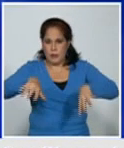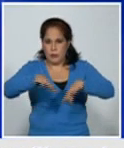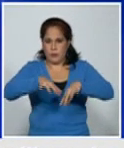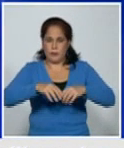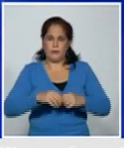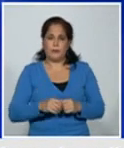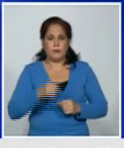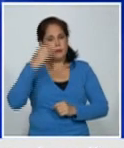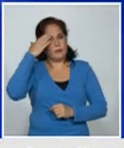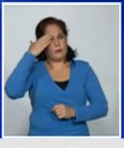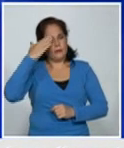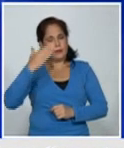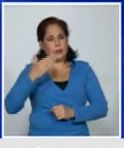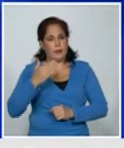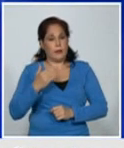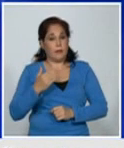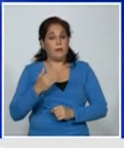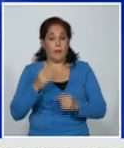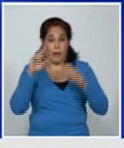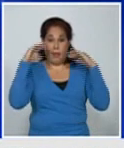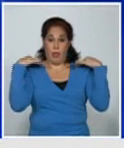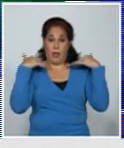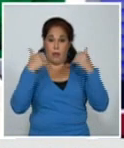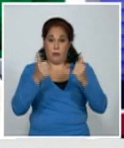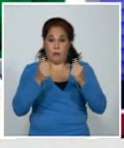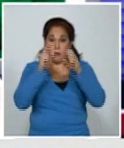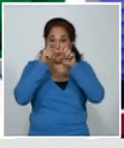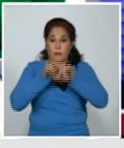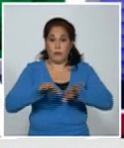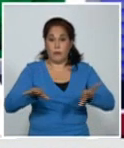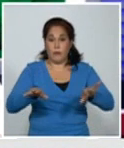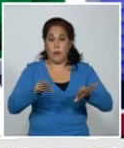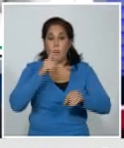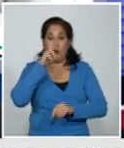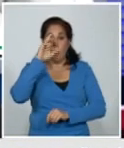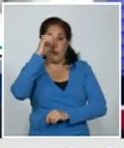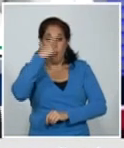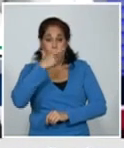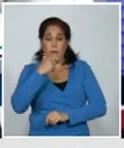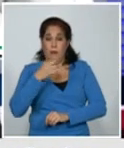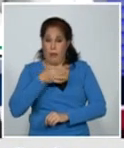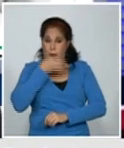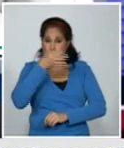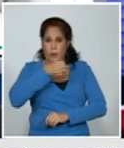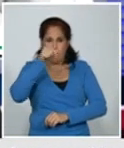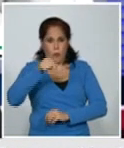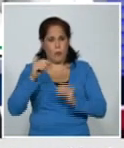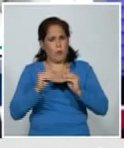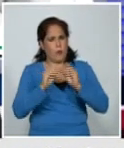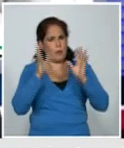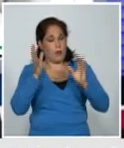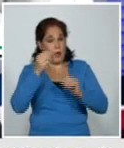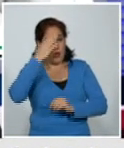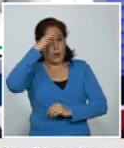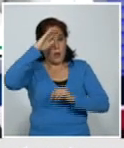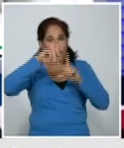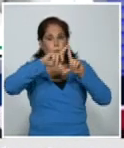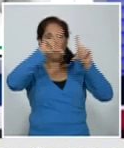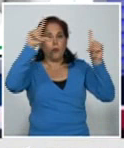Gracias, doctor. Ya escucharon al director nacional de epidemiología de la República de Cuba, el doctor Francisco Durán García. Cuba reporta